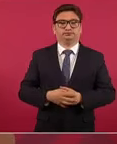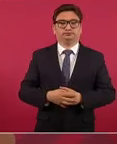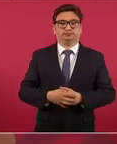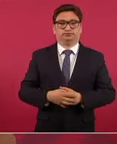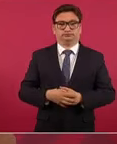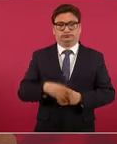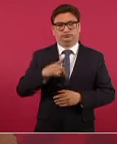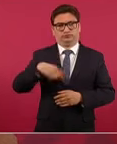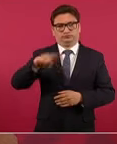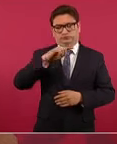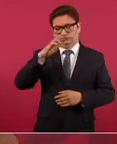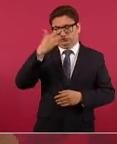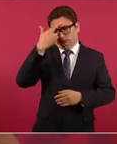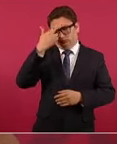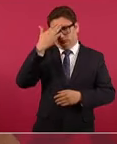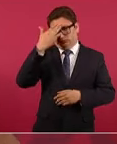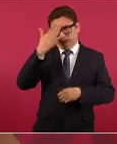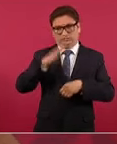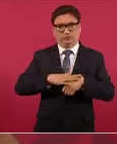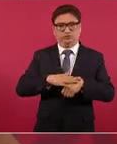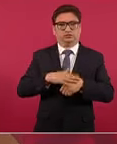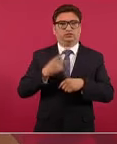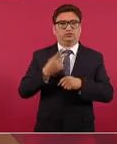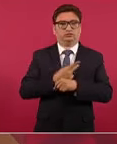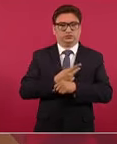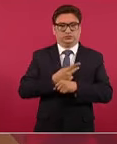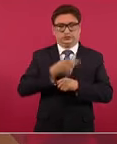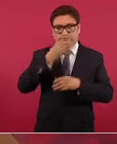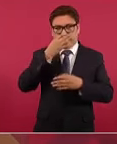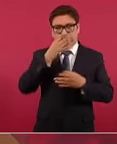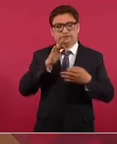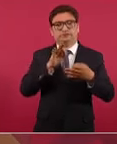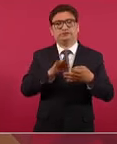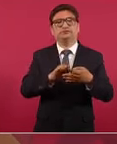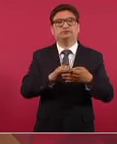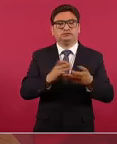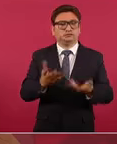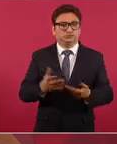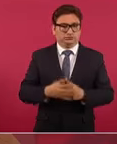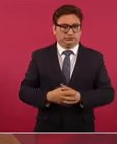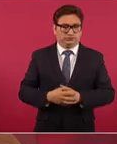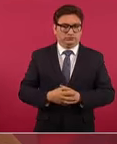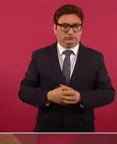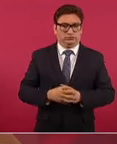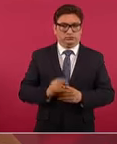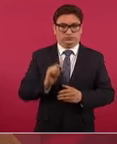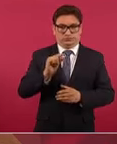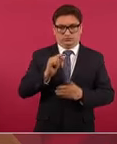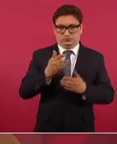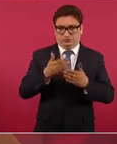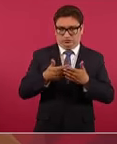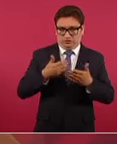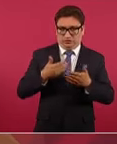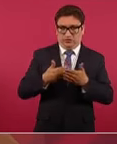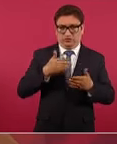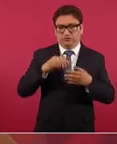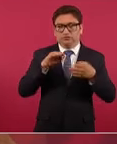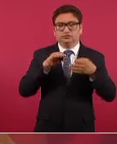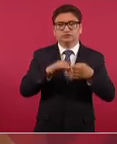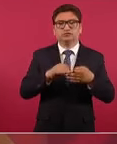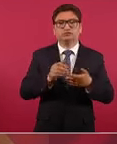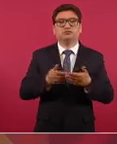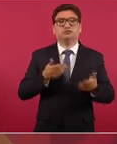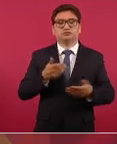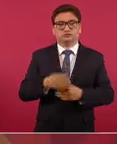acuérdense de que ya estamos en vísperas un poco anticipada pero ya estamos en vísperas